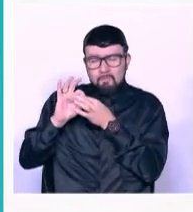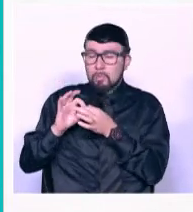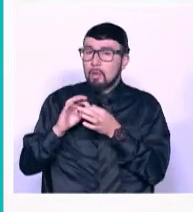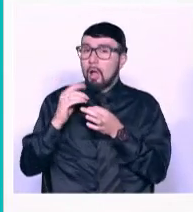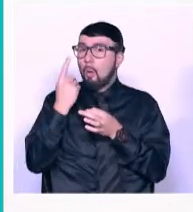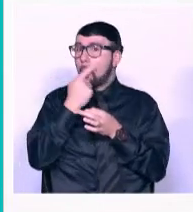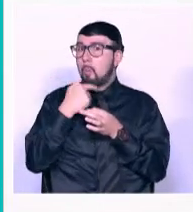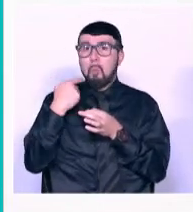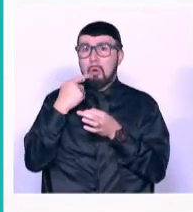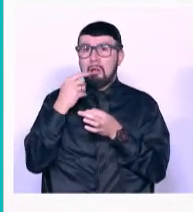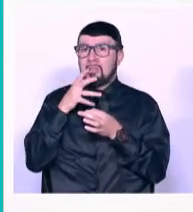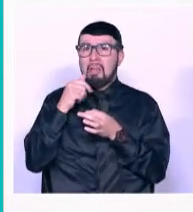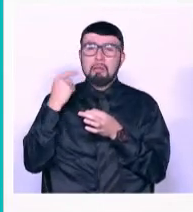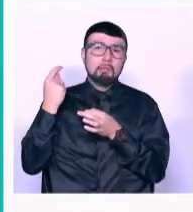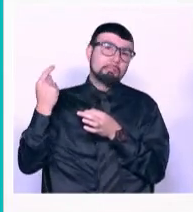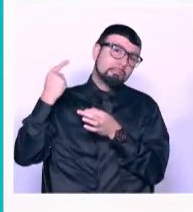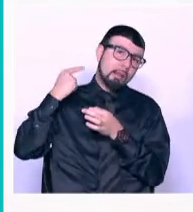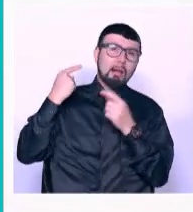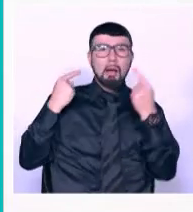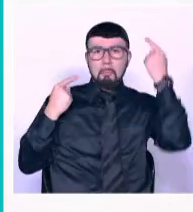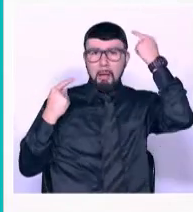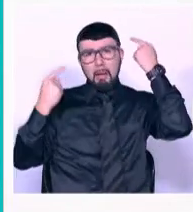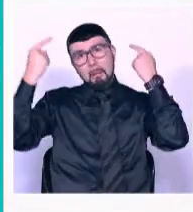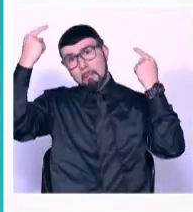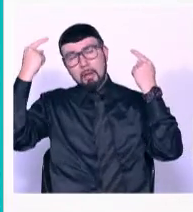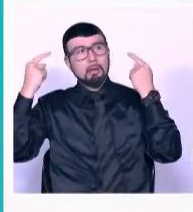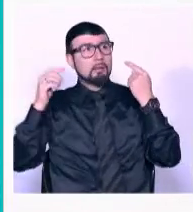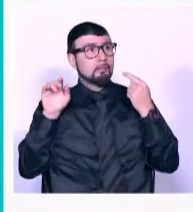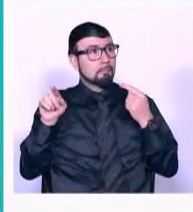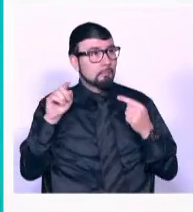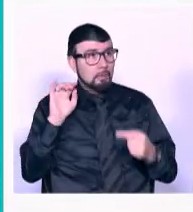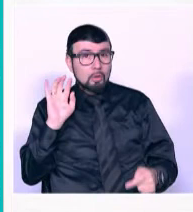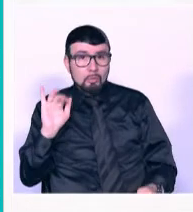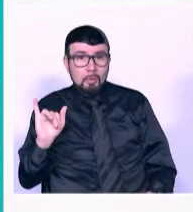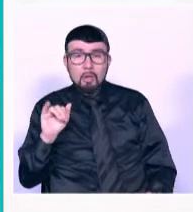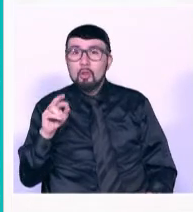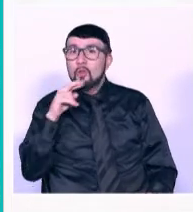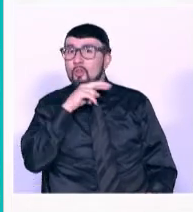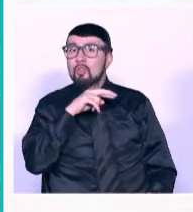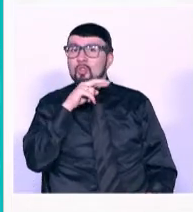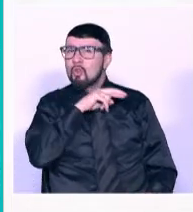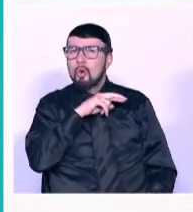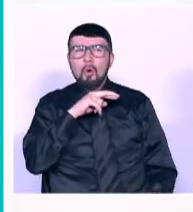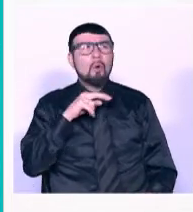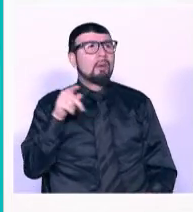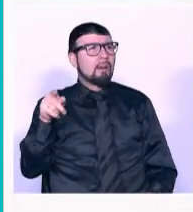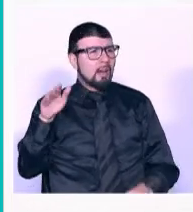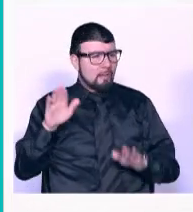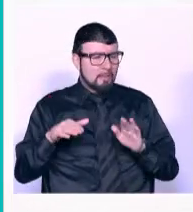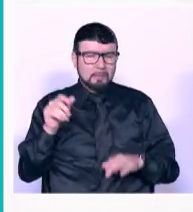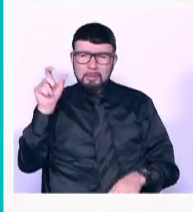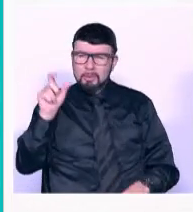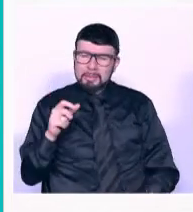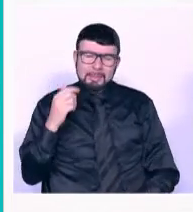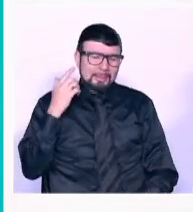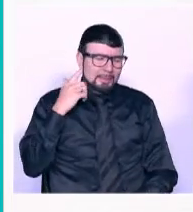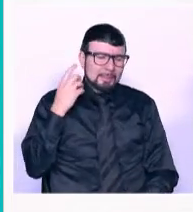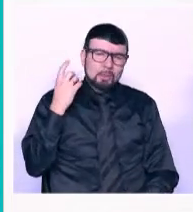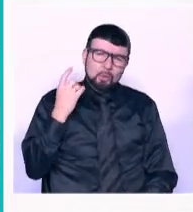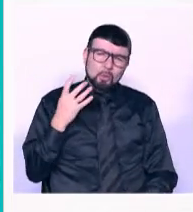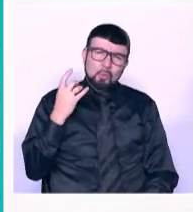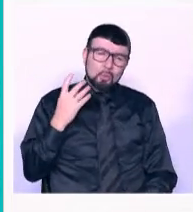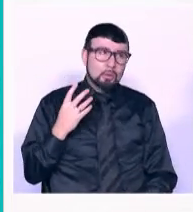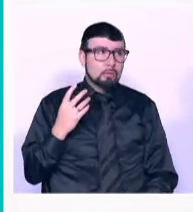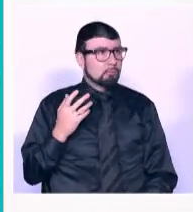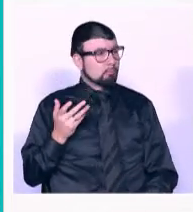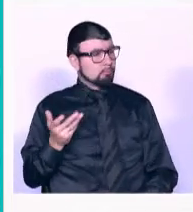boca. Como pueden ver en esas imágenes, en las partes rojitas, son puntos que le duelen al paciente. Y cuando